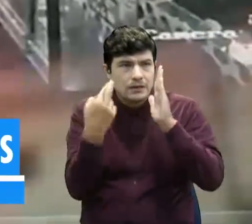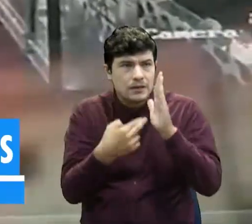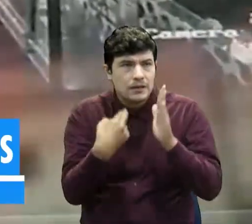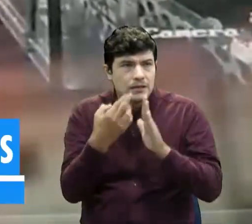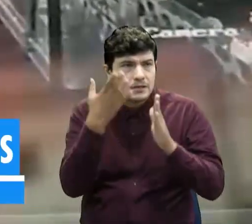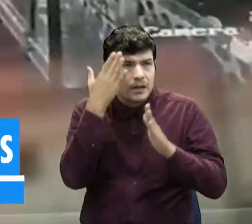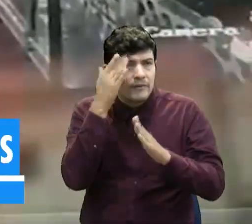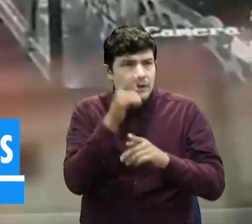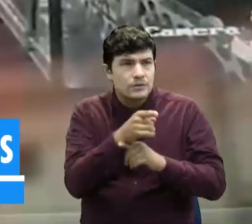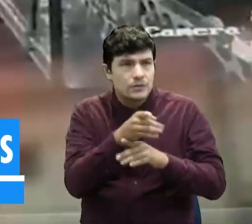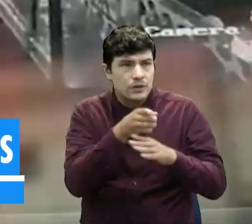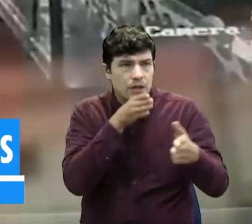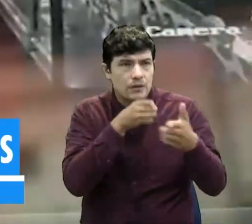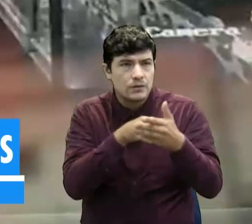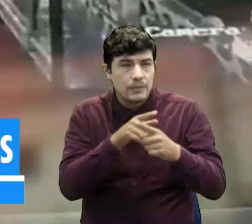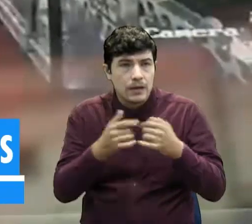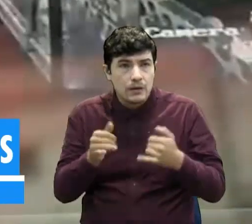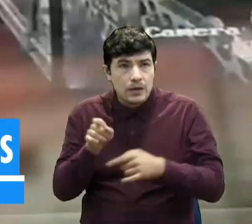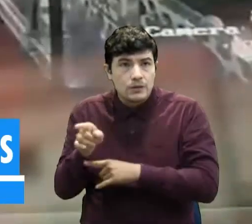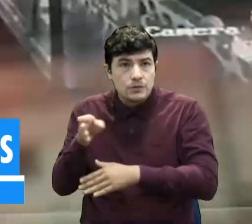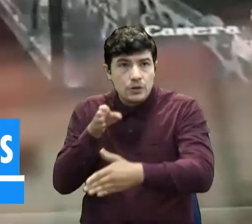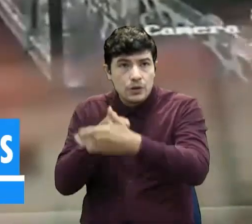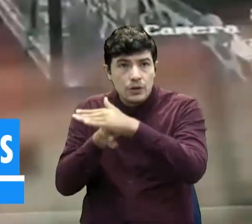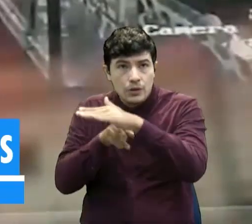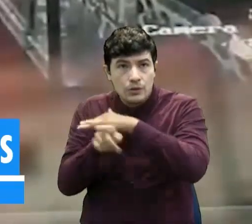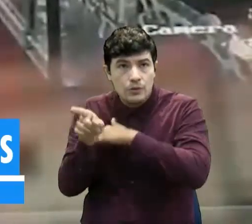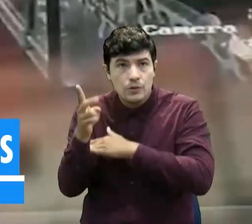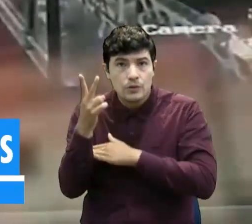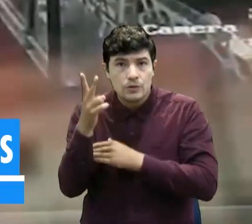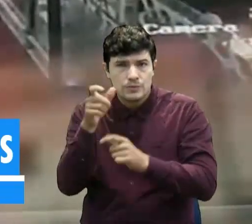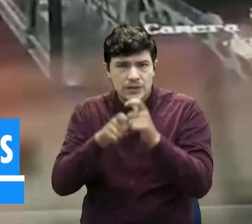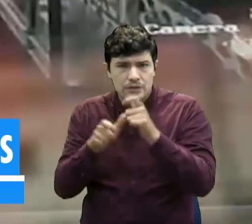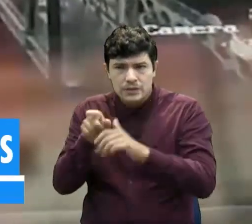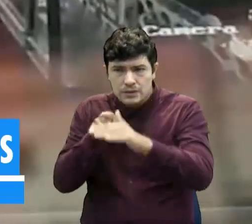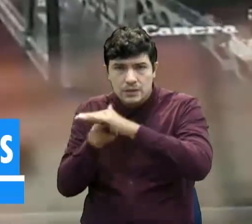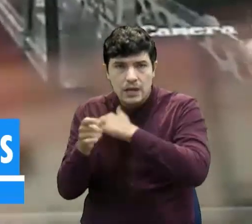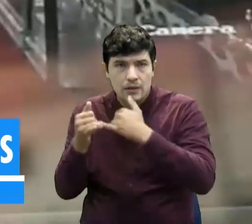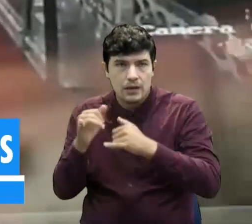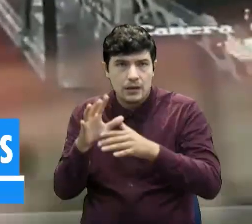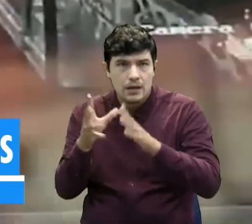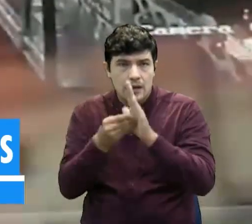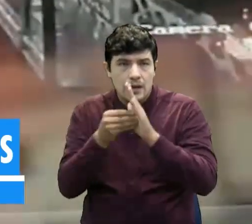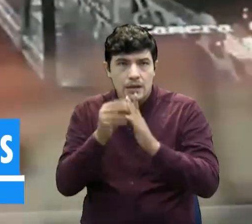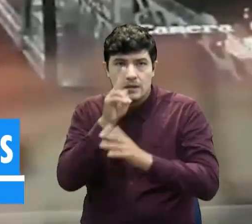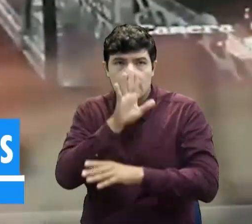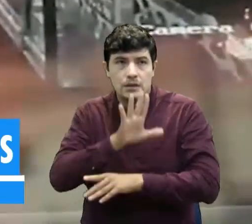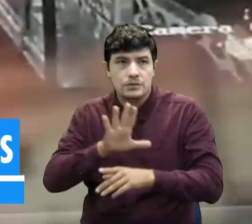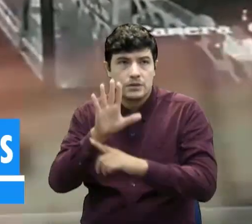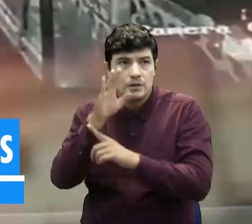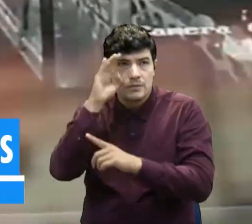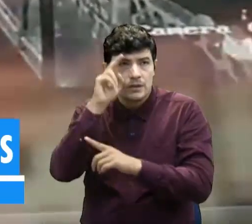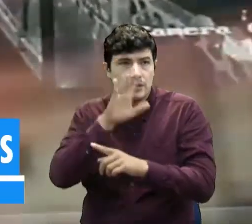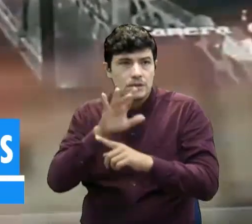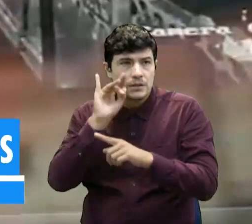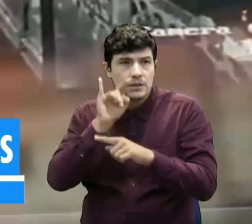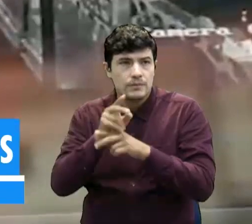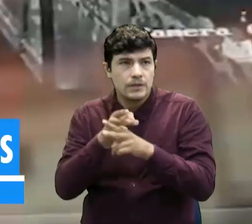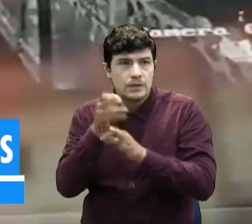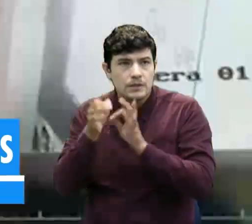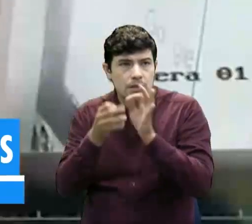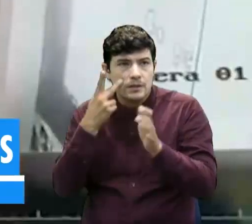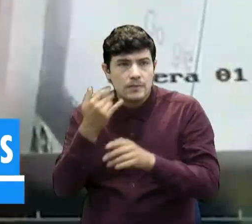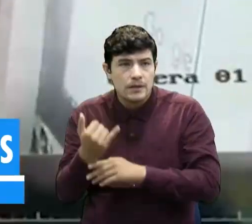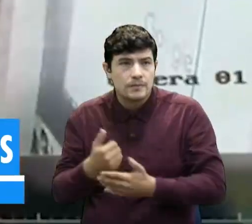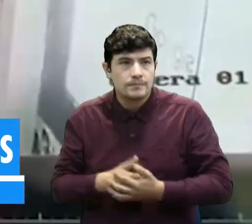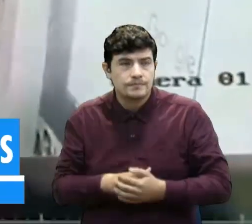cuanto huyen del lugar, a dos personas se aplica el Código Nacional de Seguridad y Convivencia,